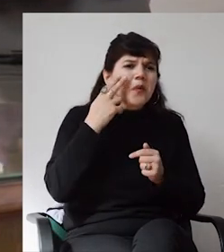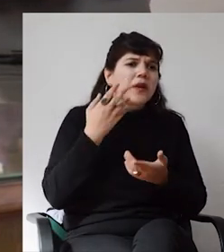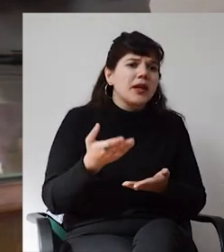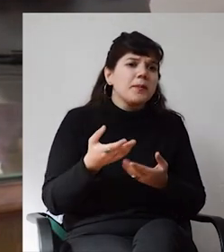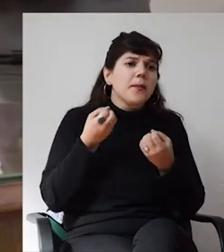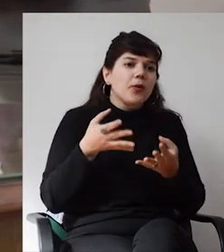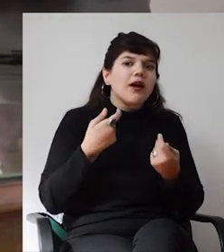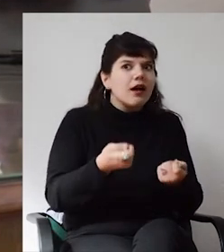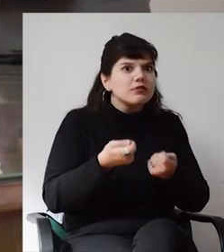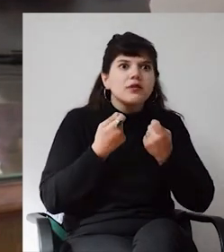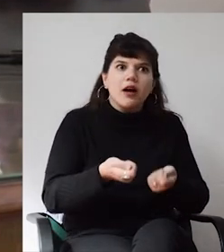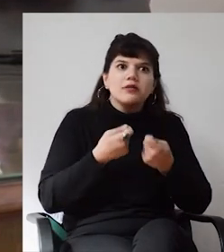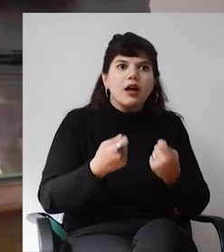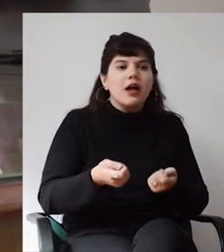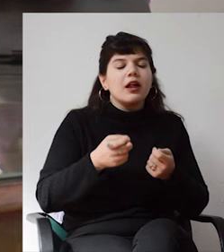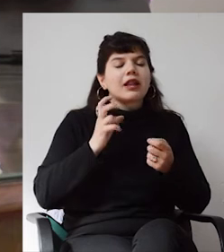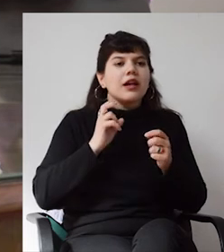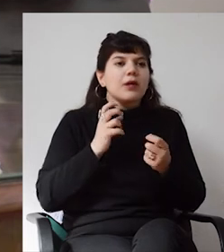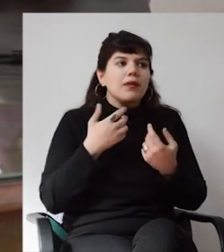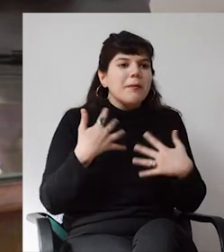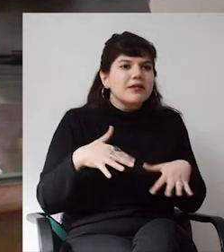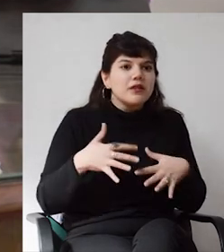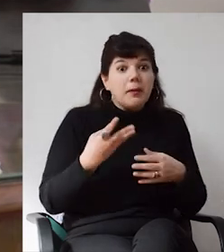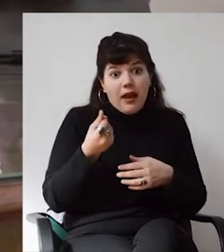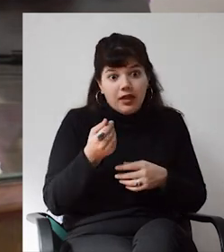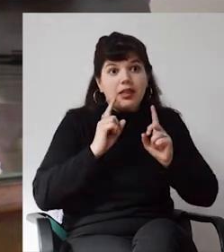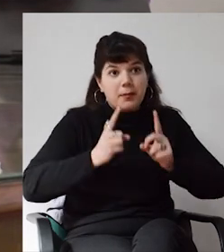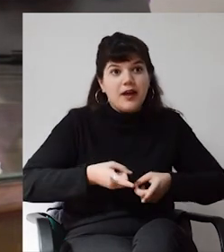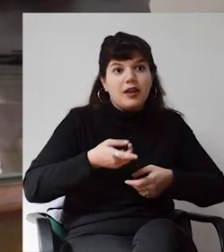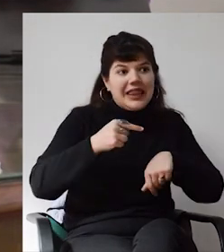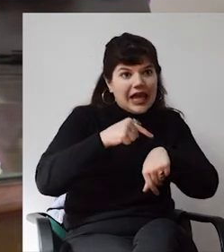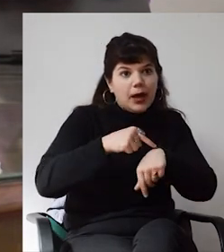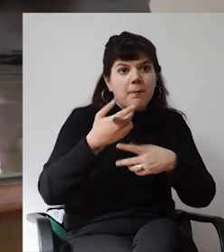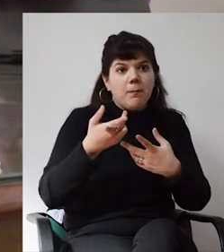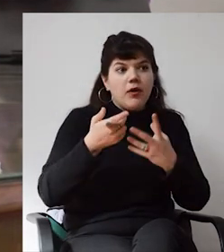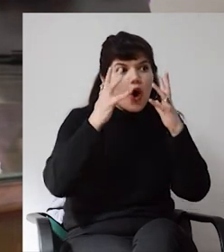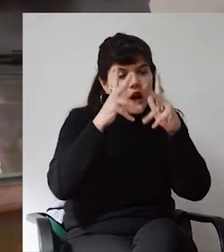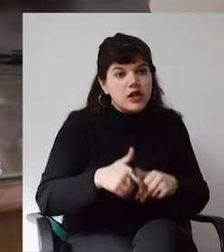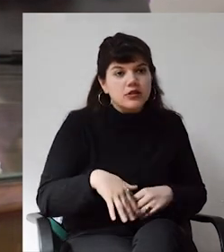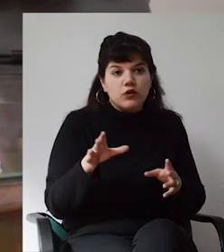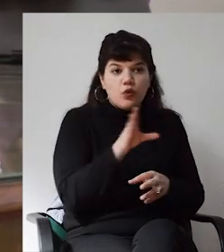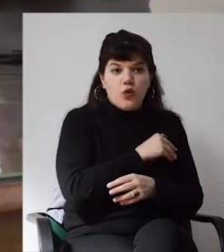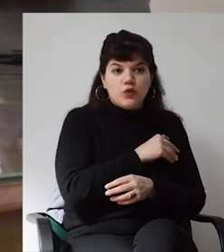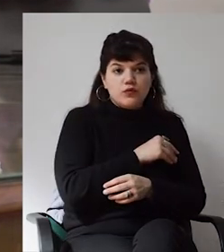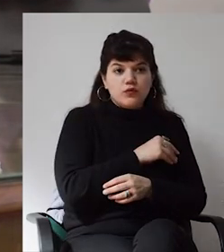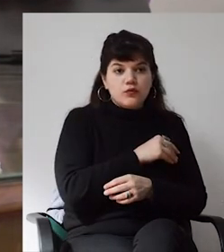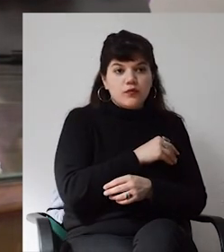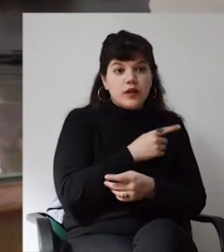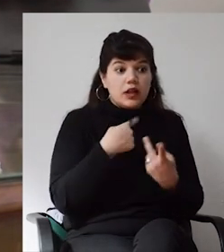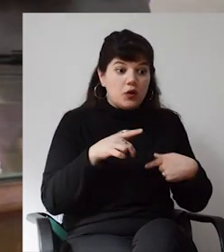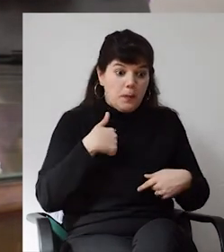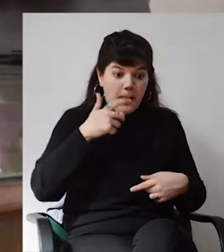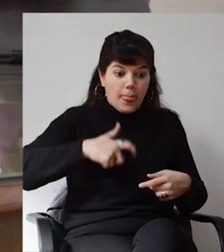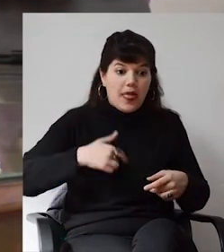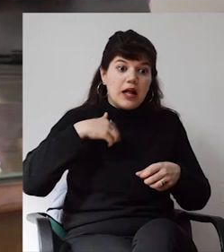Y eso nos trae problemas porque gastamos mucha energía y mucha plata en coordinar.